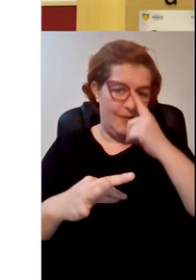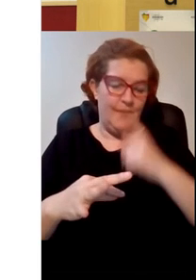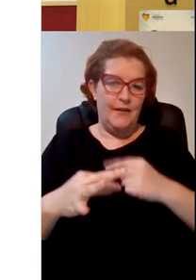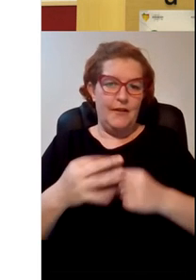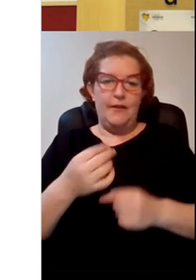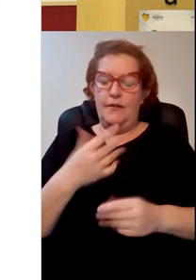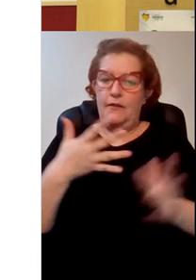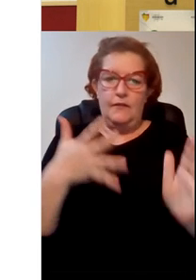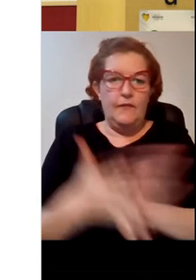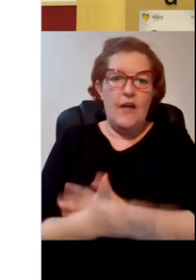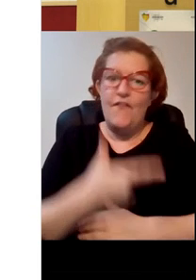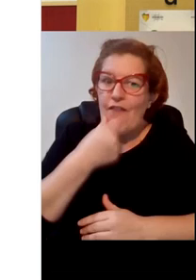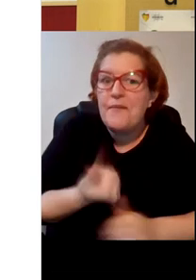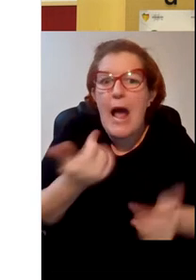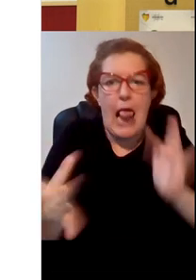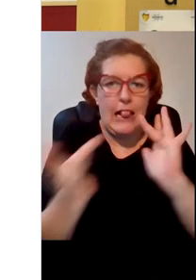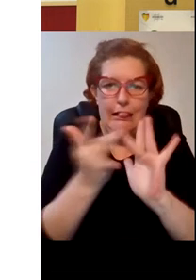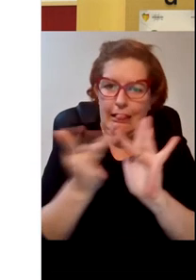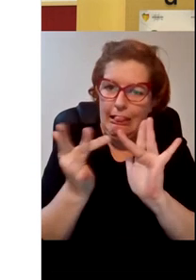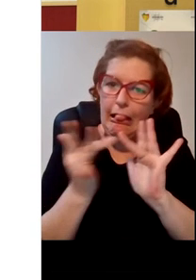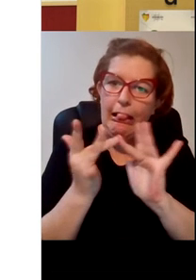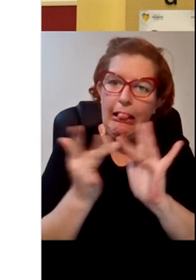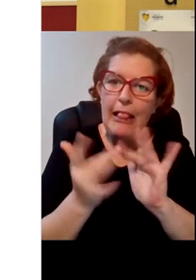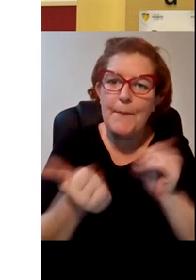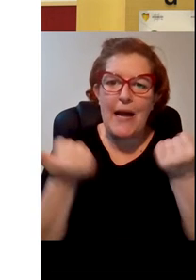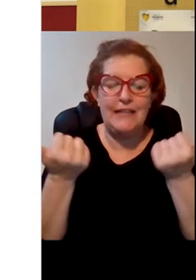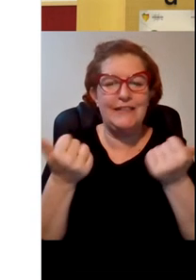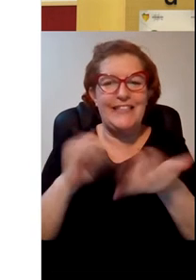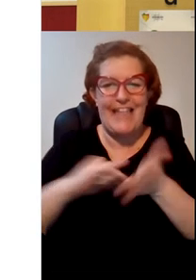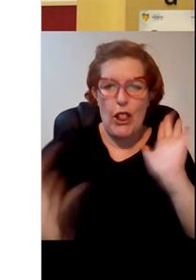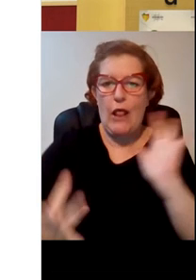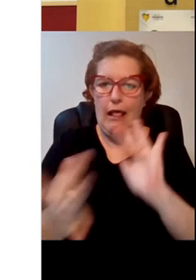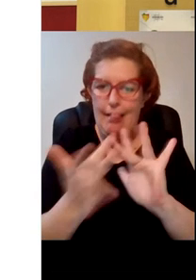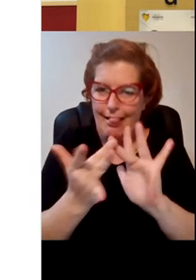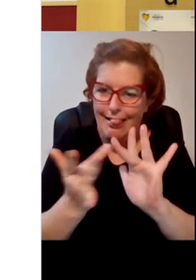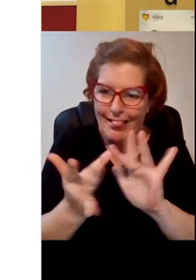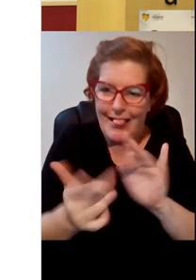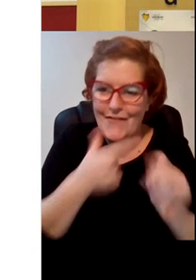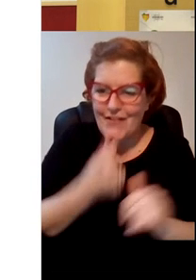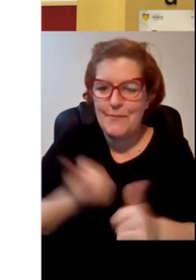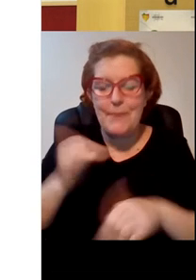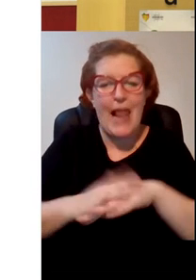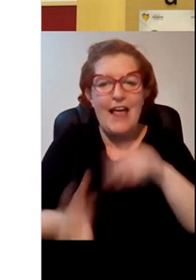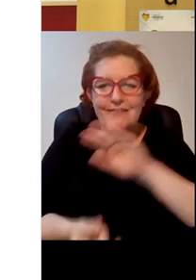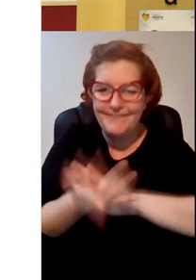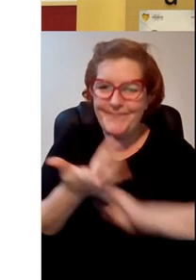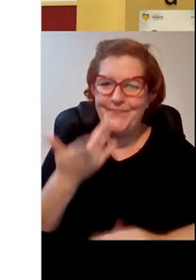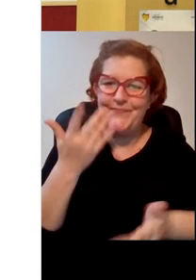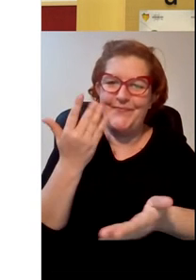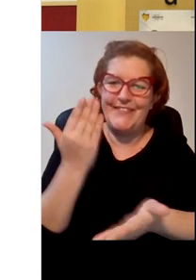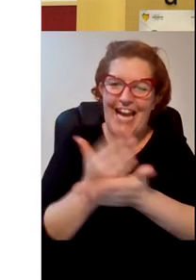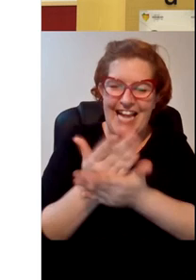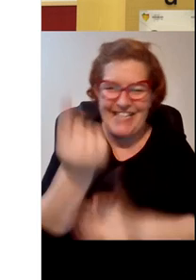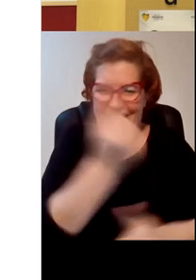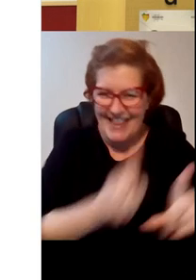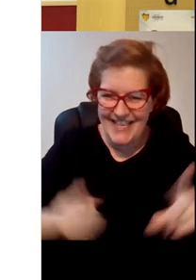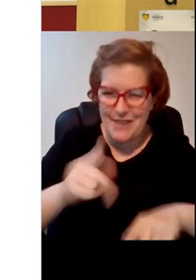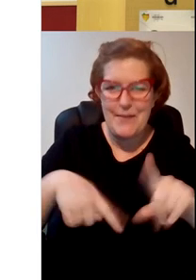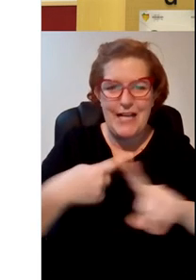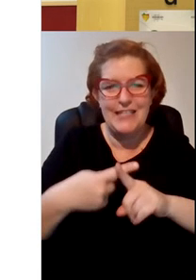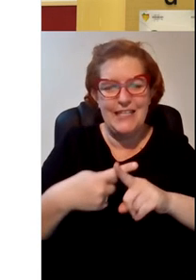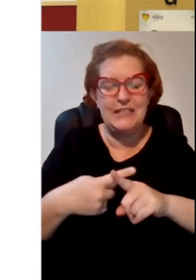una mayor interactividad sobre todo interactividad tecnológica a la hora de diseñar las clases y una cierta gamificación